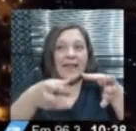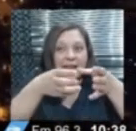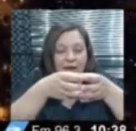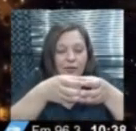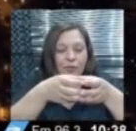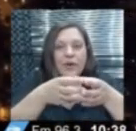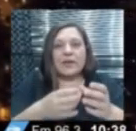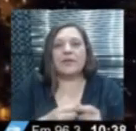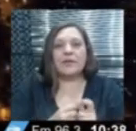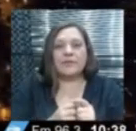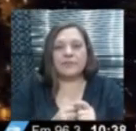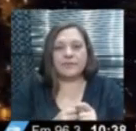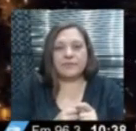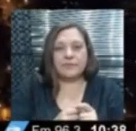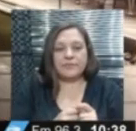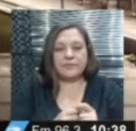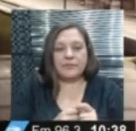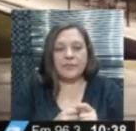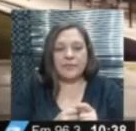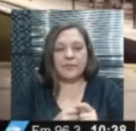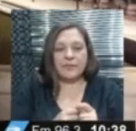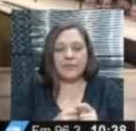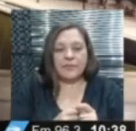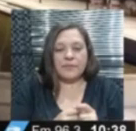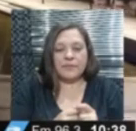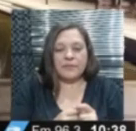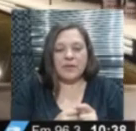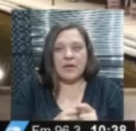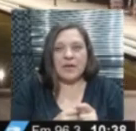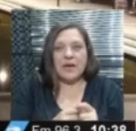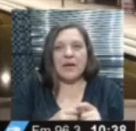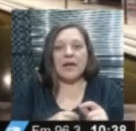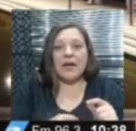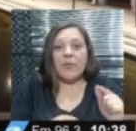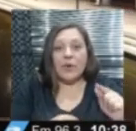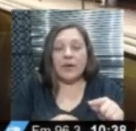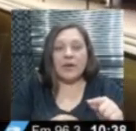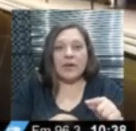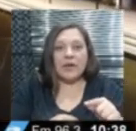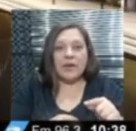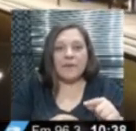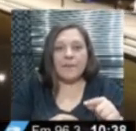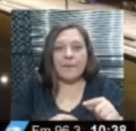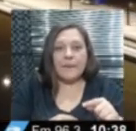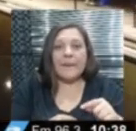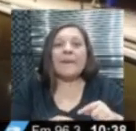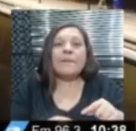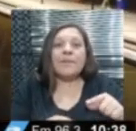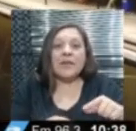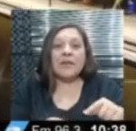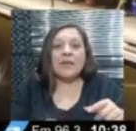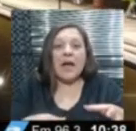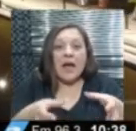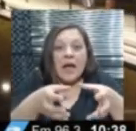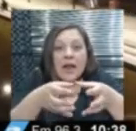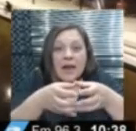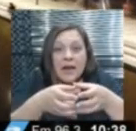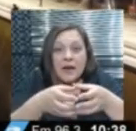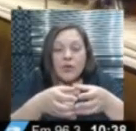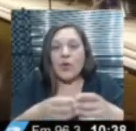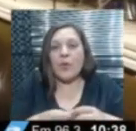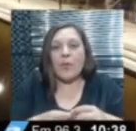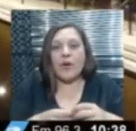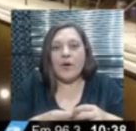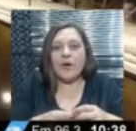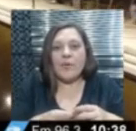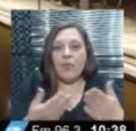porque viendo a través de nuestra página ww bueno allá son las 3 de la mañana así que espero que espero que